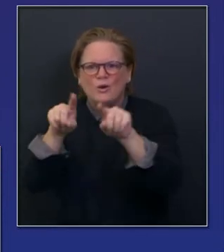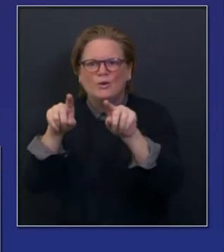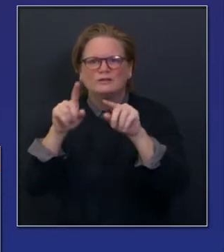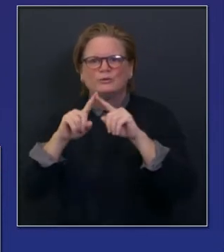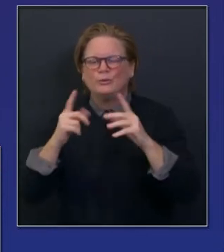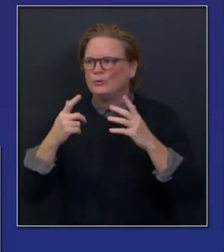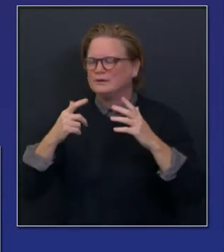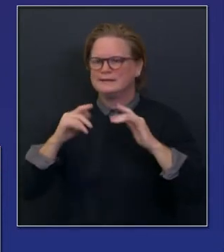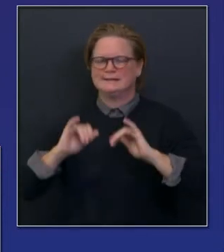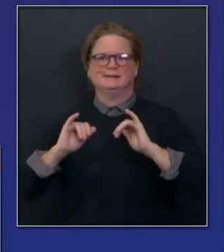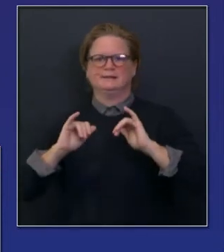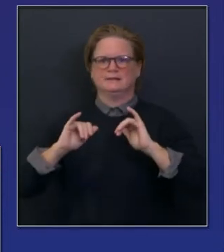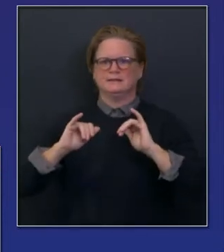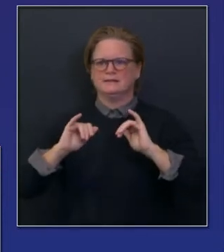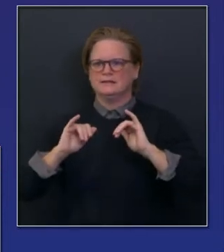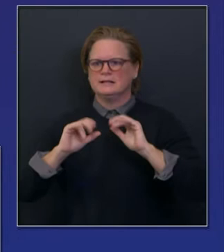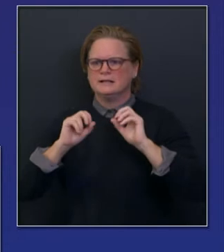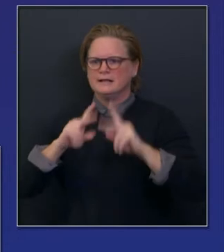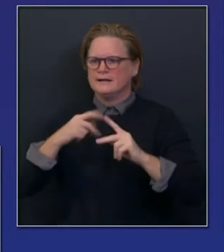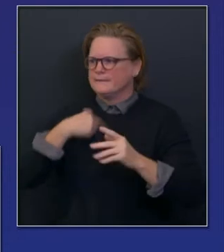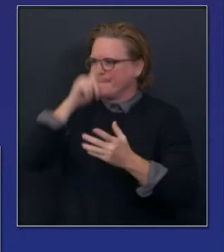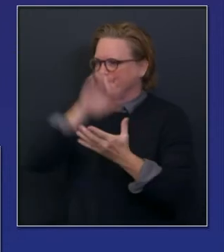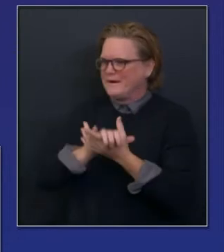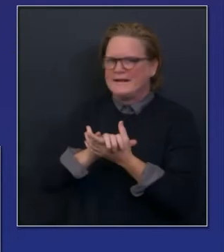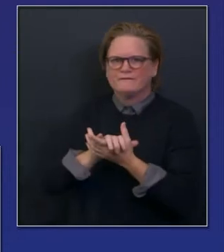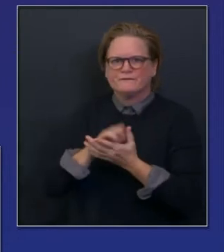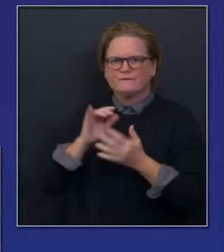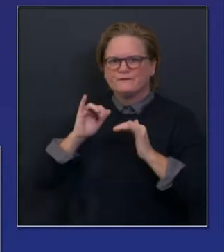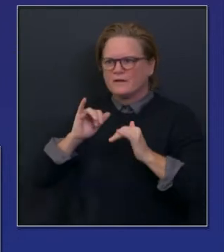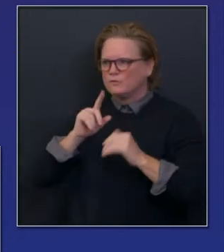conversaciones que yo tengo con mi esposa, con mi familia,